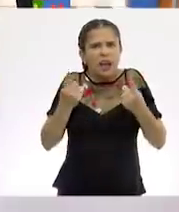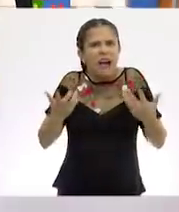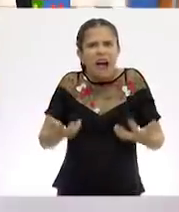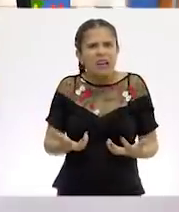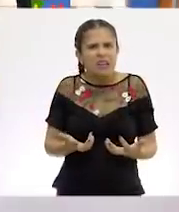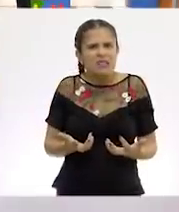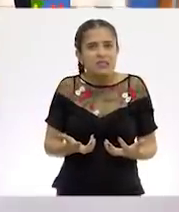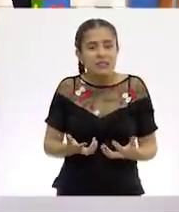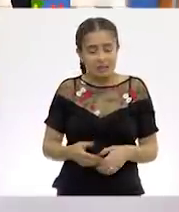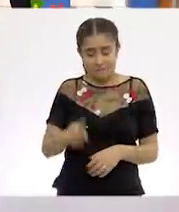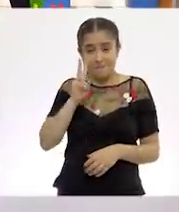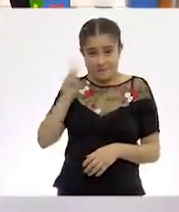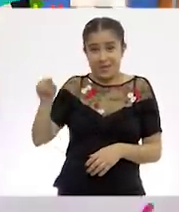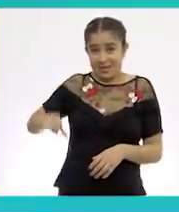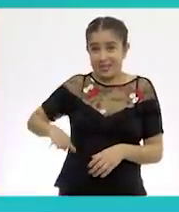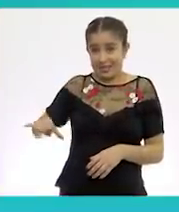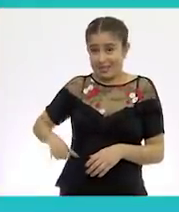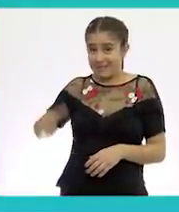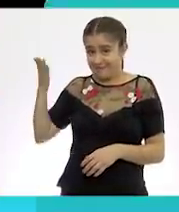muy interesante, veamos.